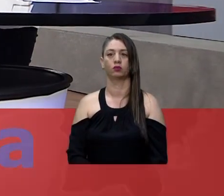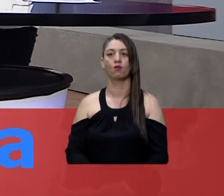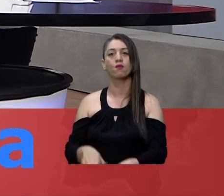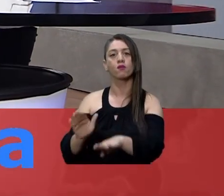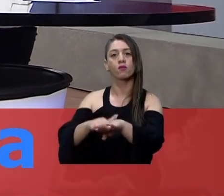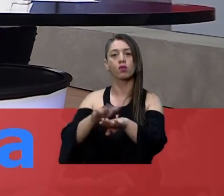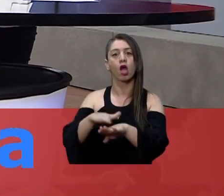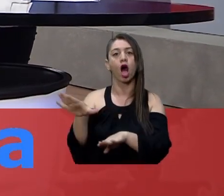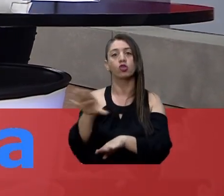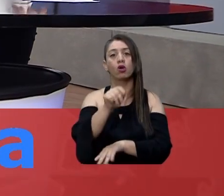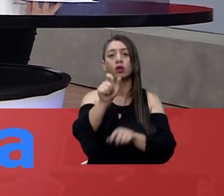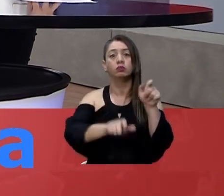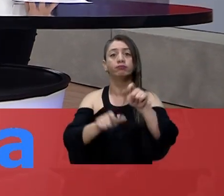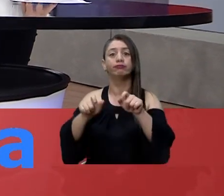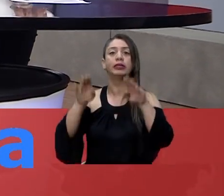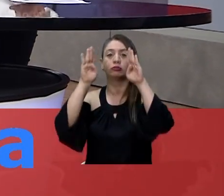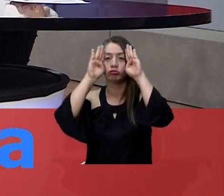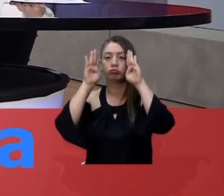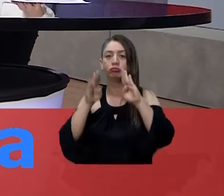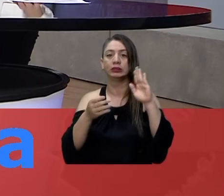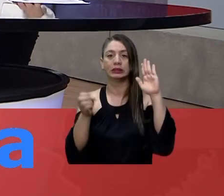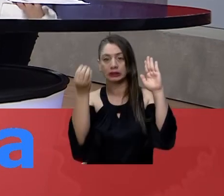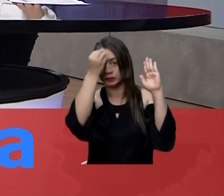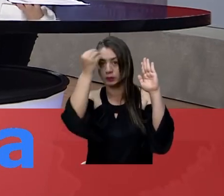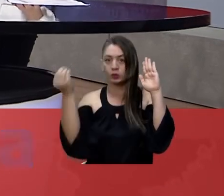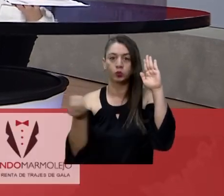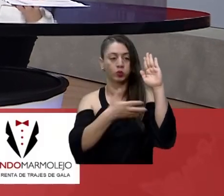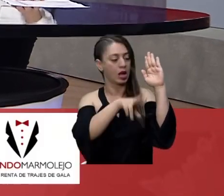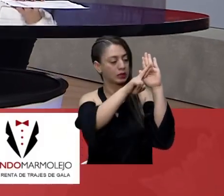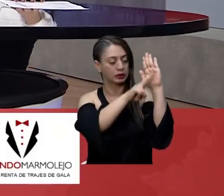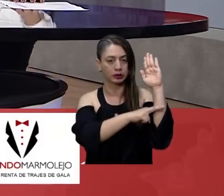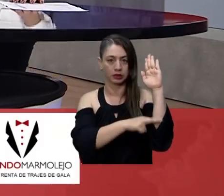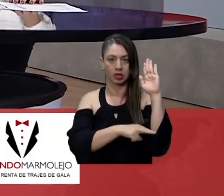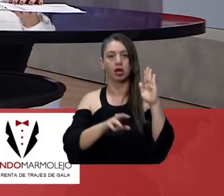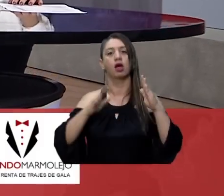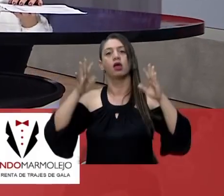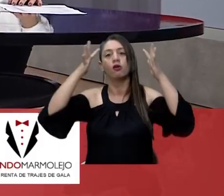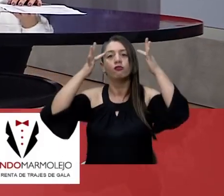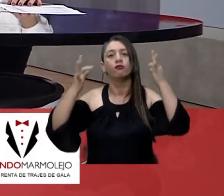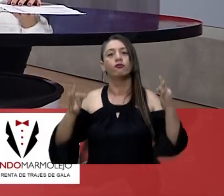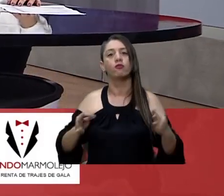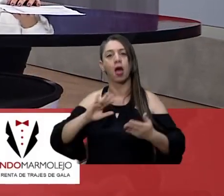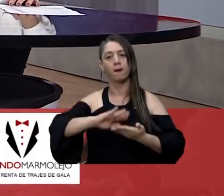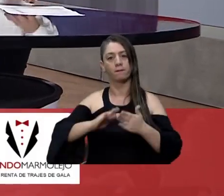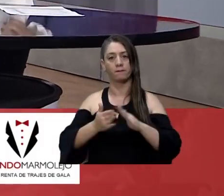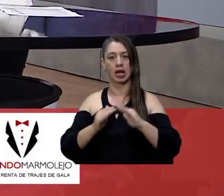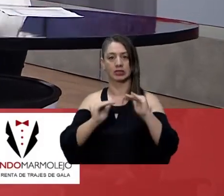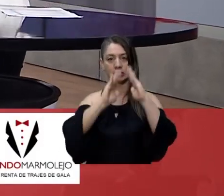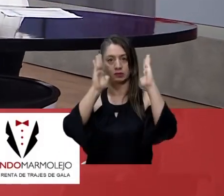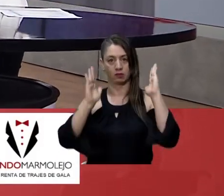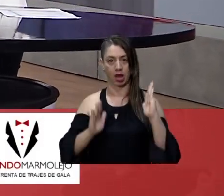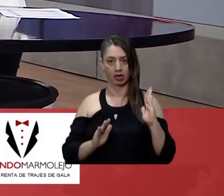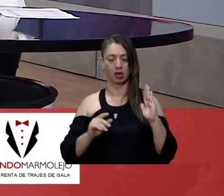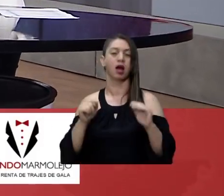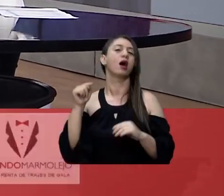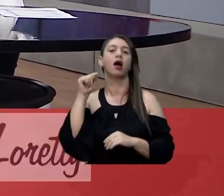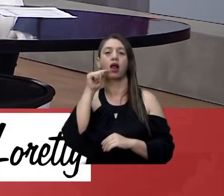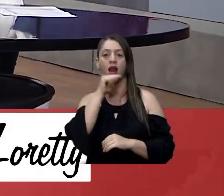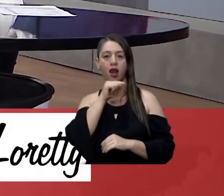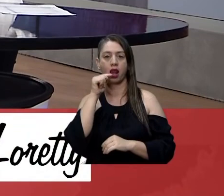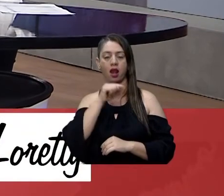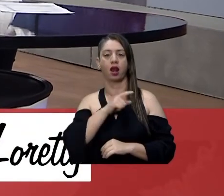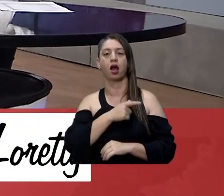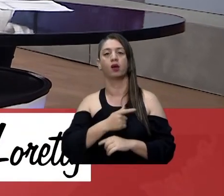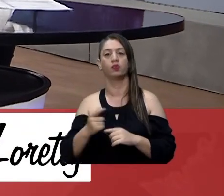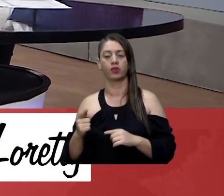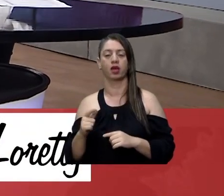Invitamos a todos los viajeros a atender estas recomendaciones y a disfrutar en paz el retorno a casa en este, el puente festivo más largo